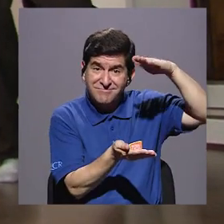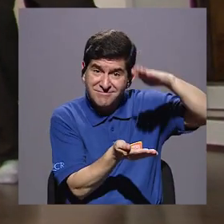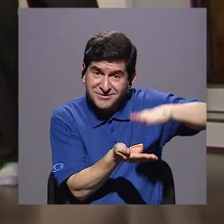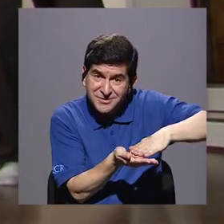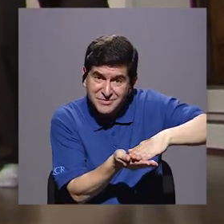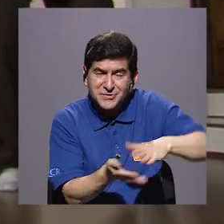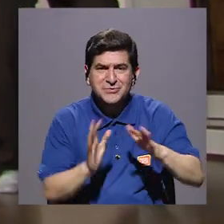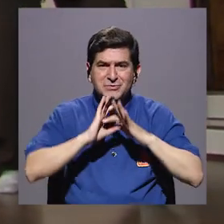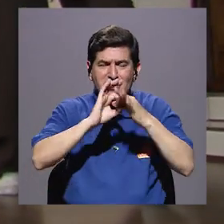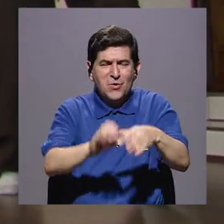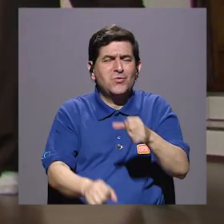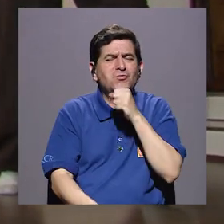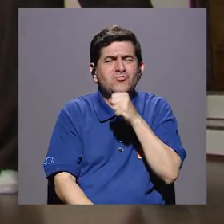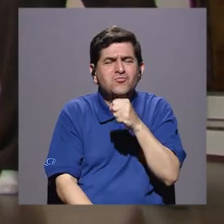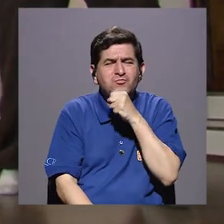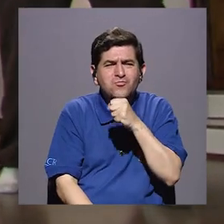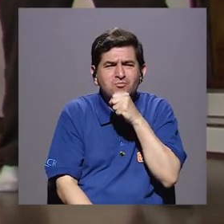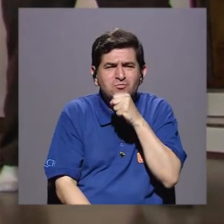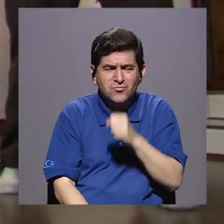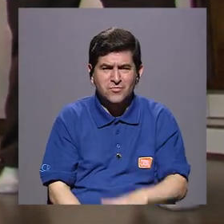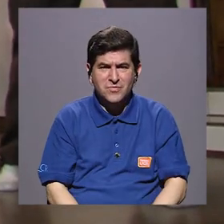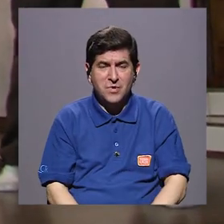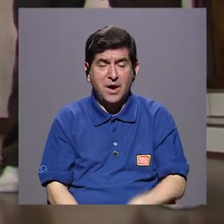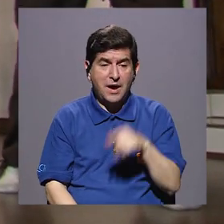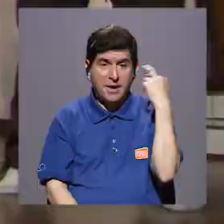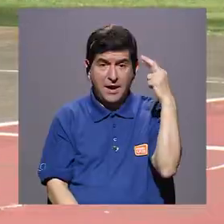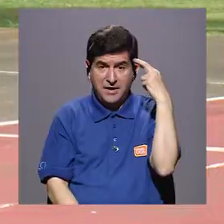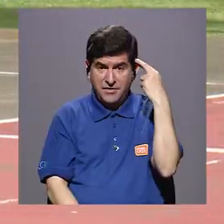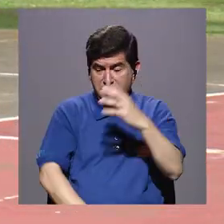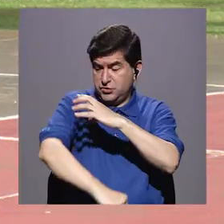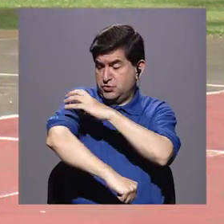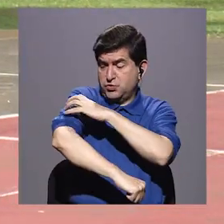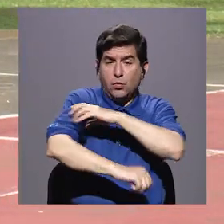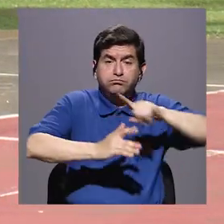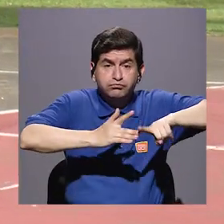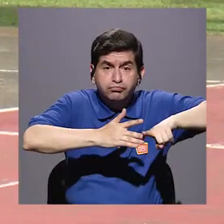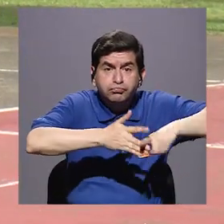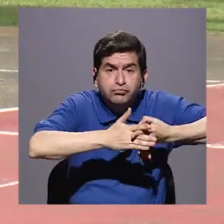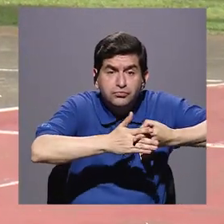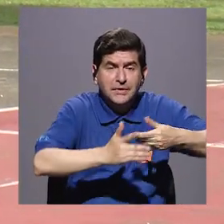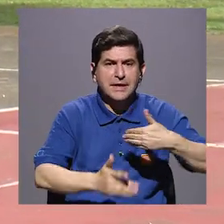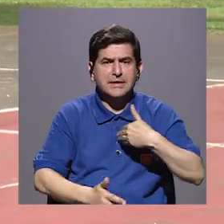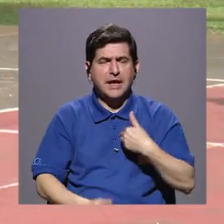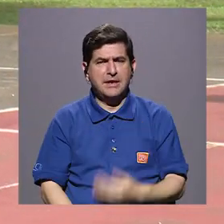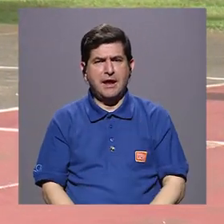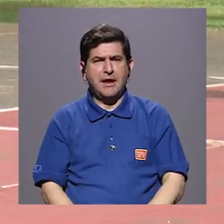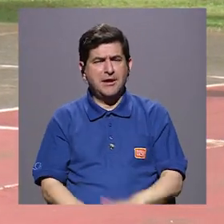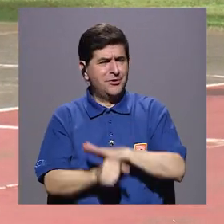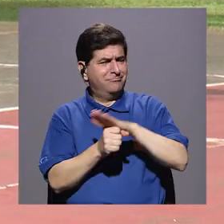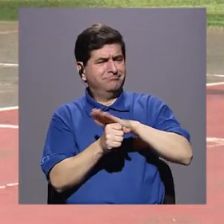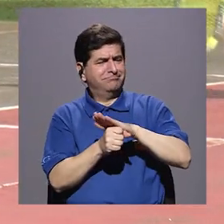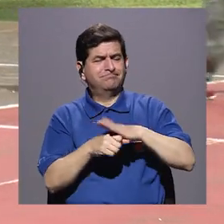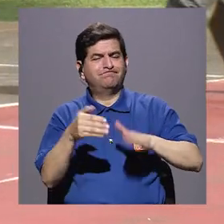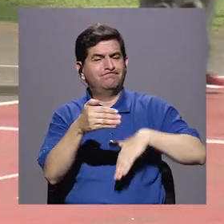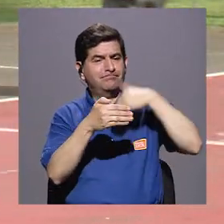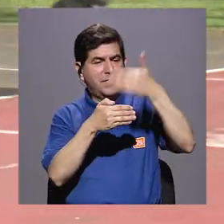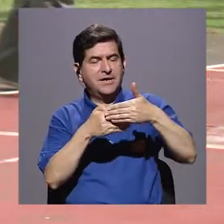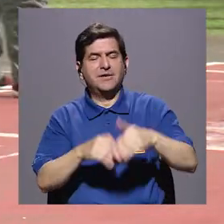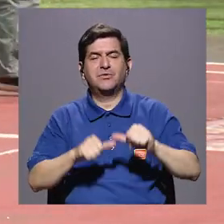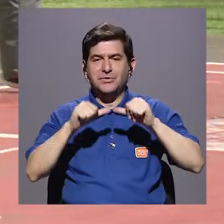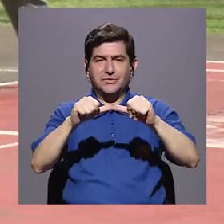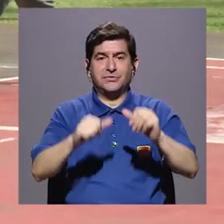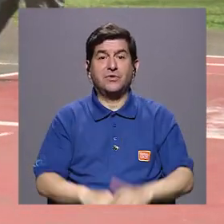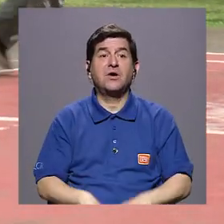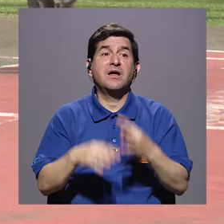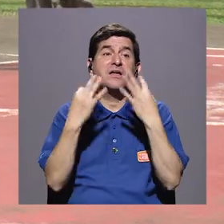disminución asociada al envejecimiento de la cantidad de músculo empiece, tengamos suficiente para después.